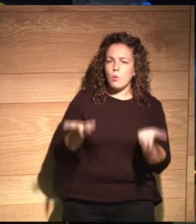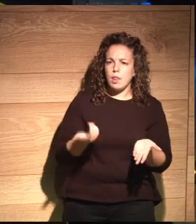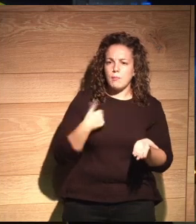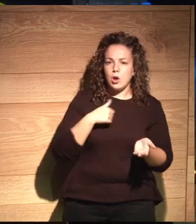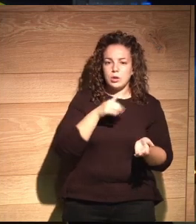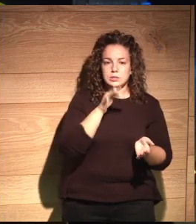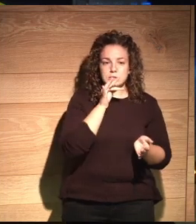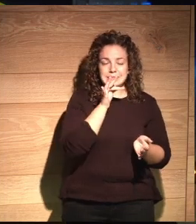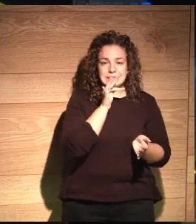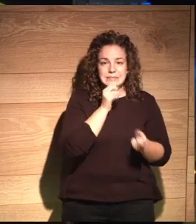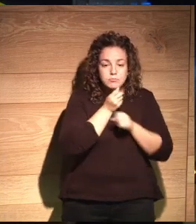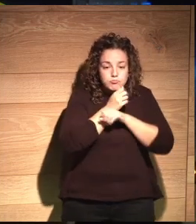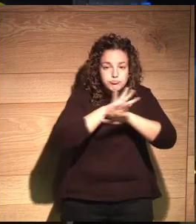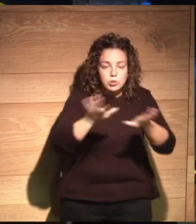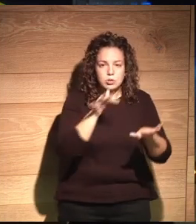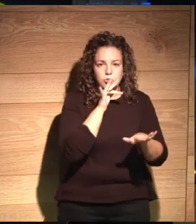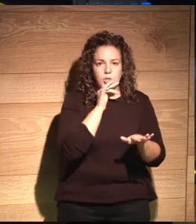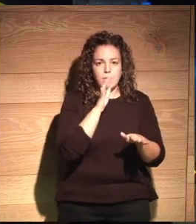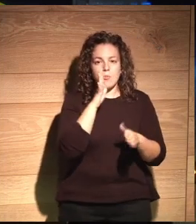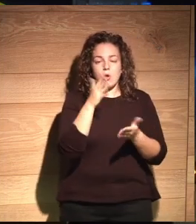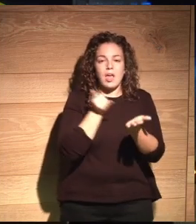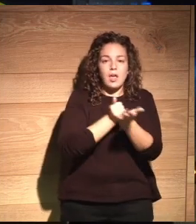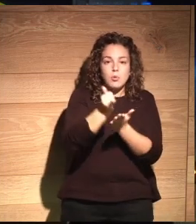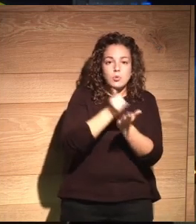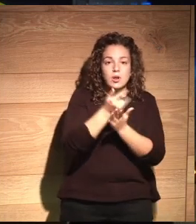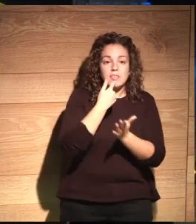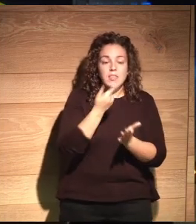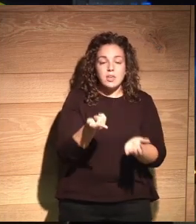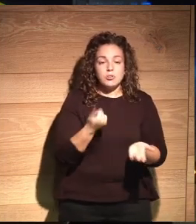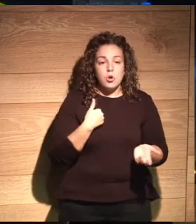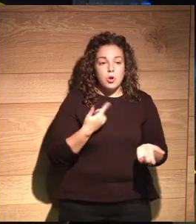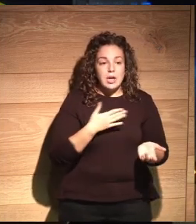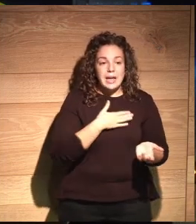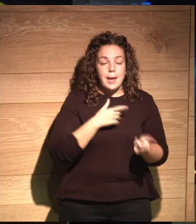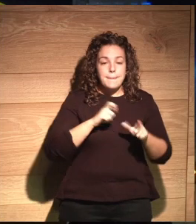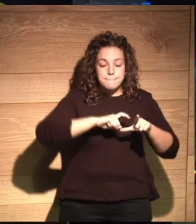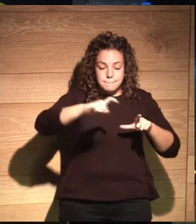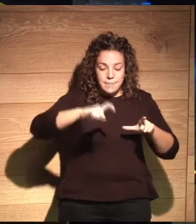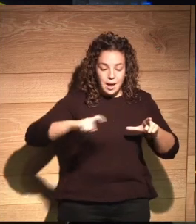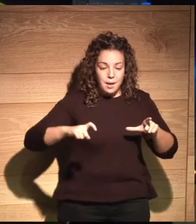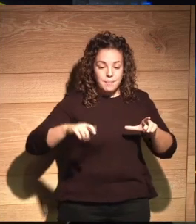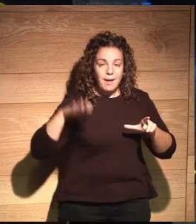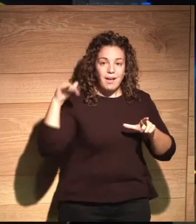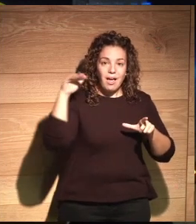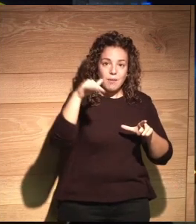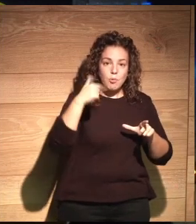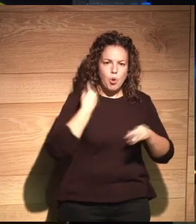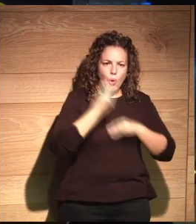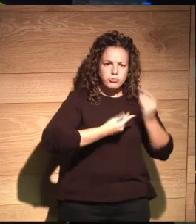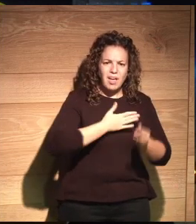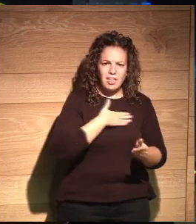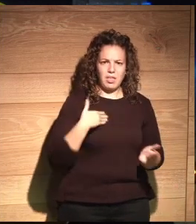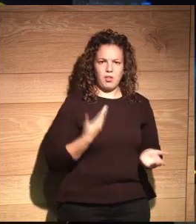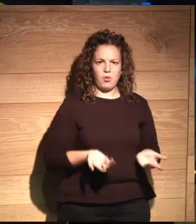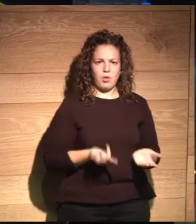no se ha expandido desde los agricultores decían que querían utilizar todo el mapa del campo entonces